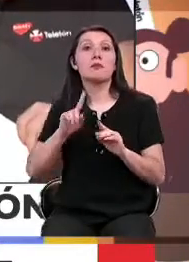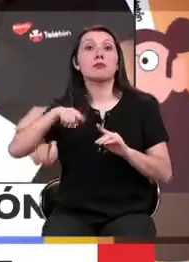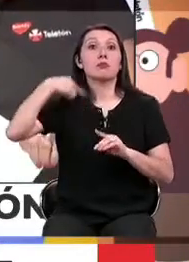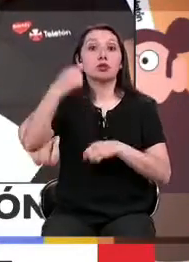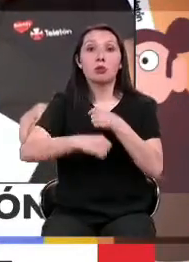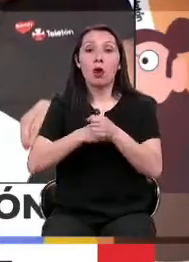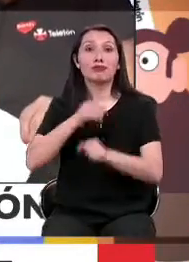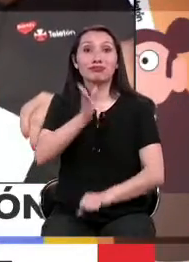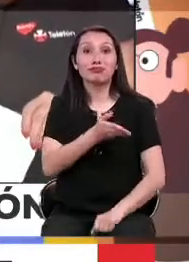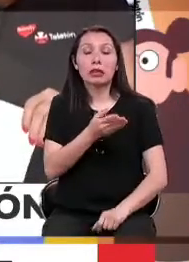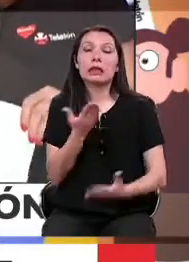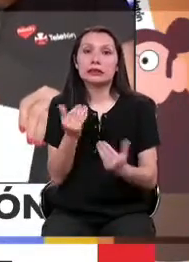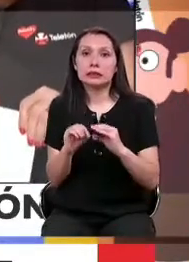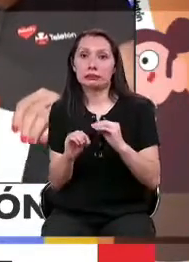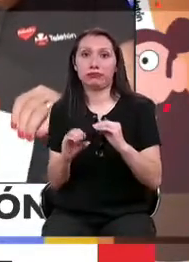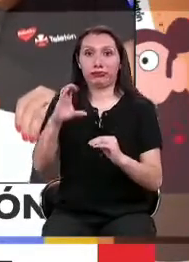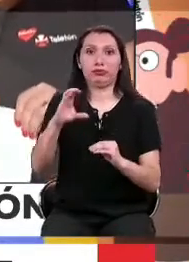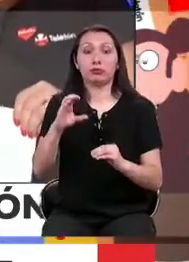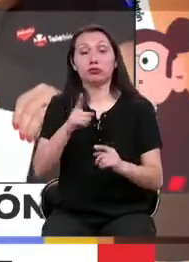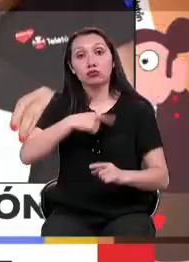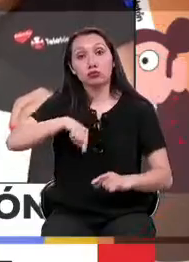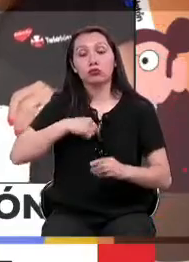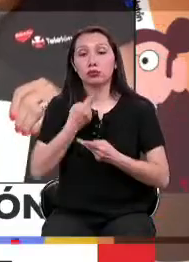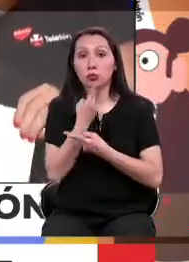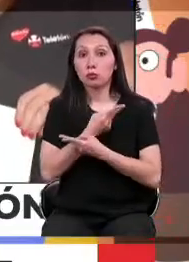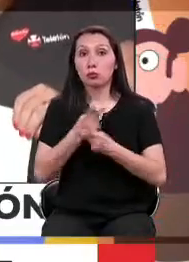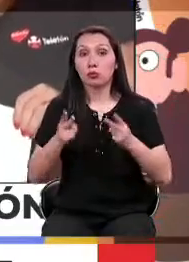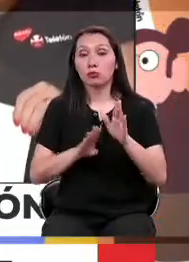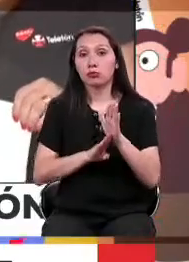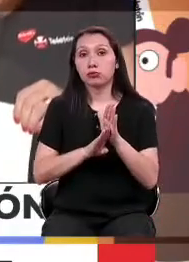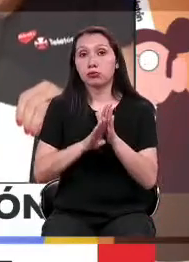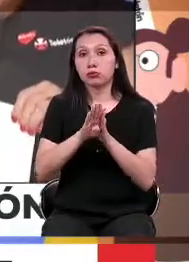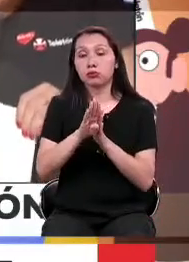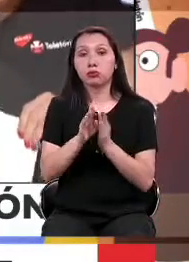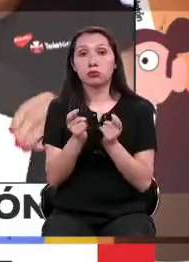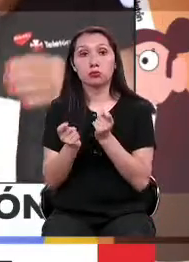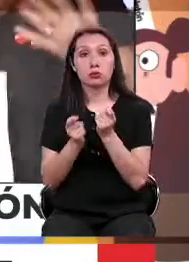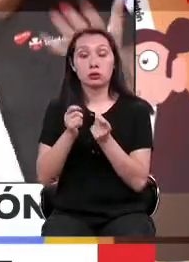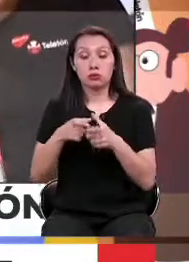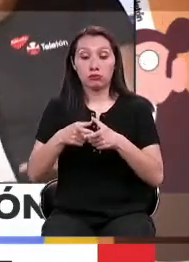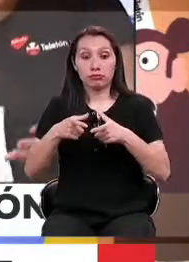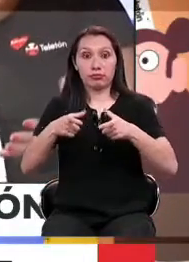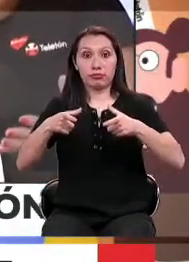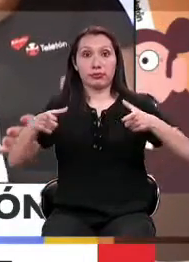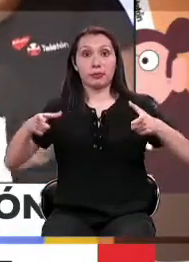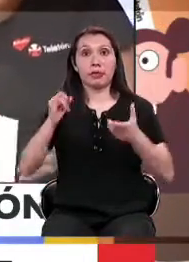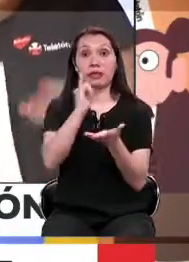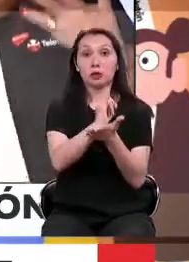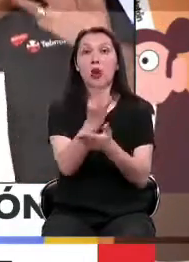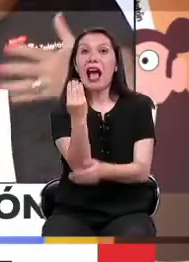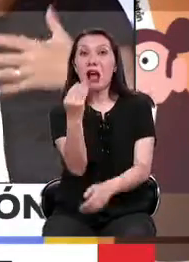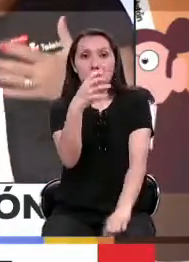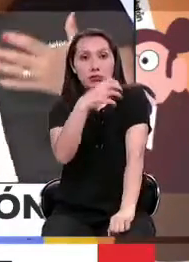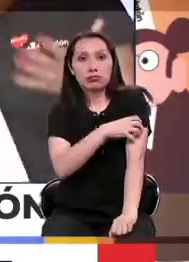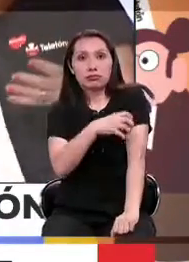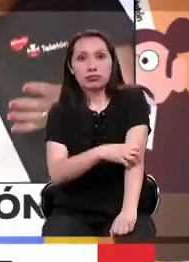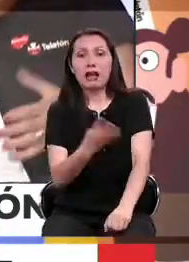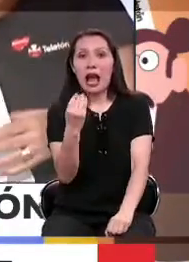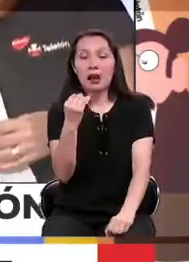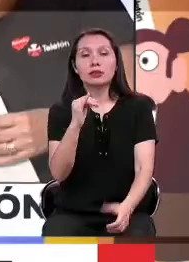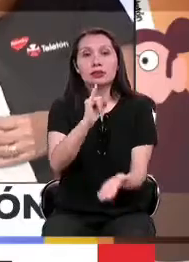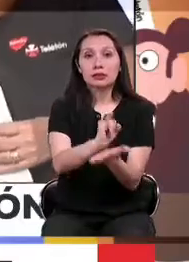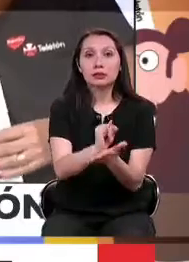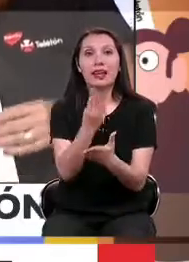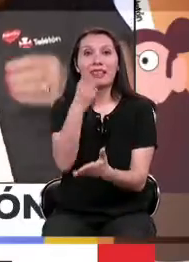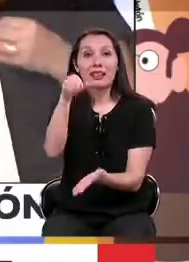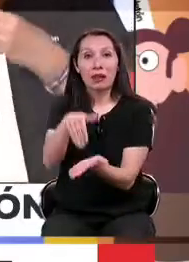¿no? Bueno, nosotros hemos anunciado que con el crecimiento que hemos tenido en la institución, claro, que ya tenemos 14 institutos, que atendemos